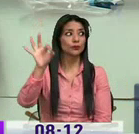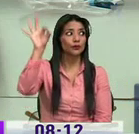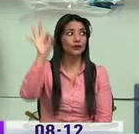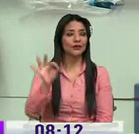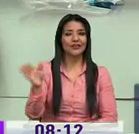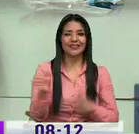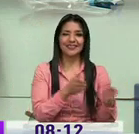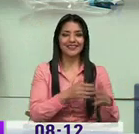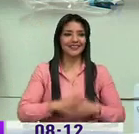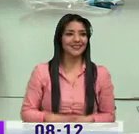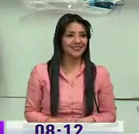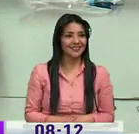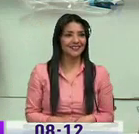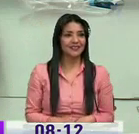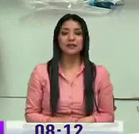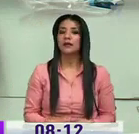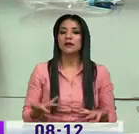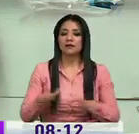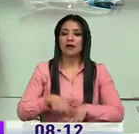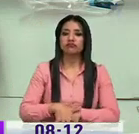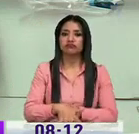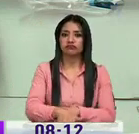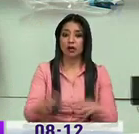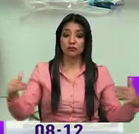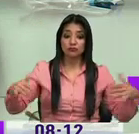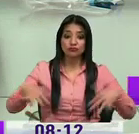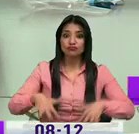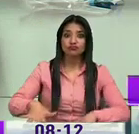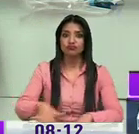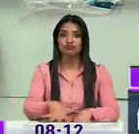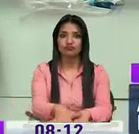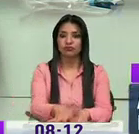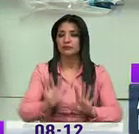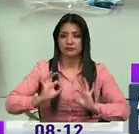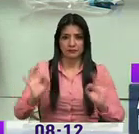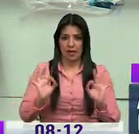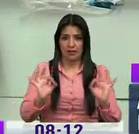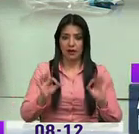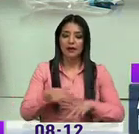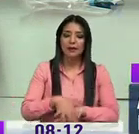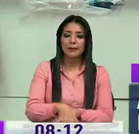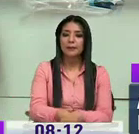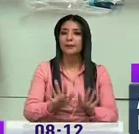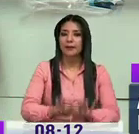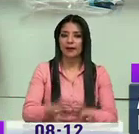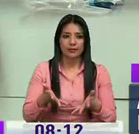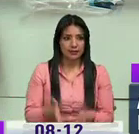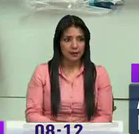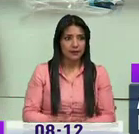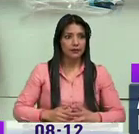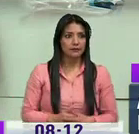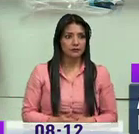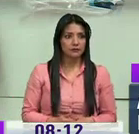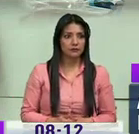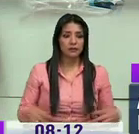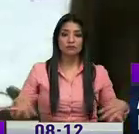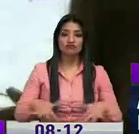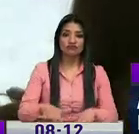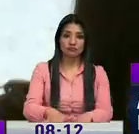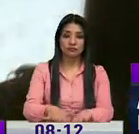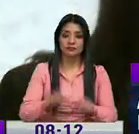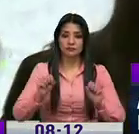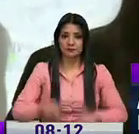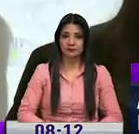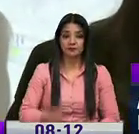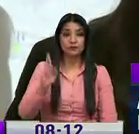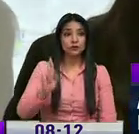están, ya no serán vertidas, ya no serán entregadas a las quebradas que son afluentes del río Machángara. El sur de Quito